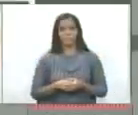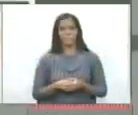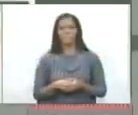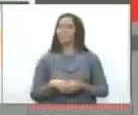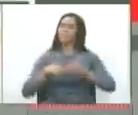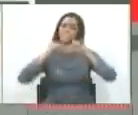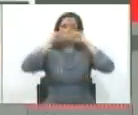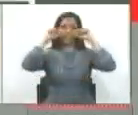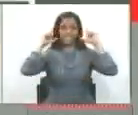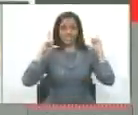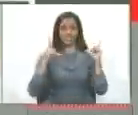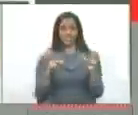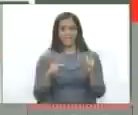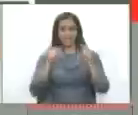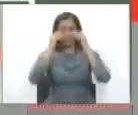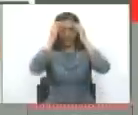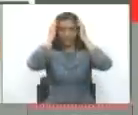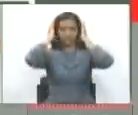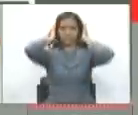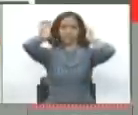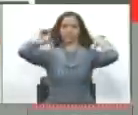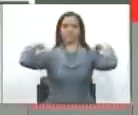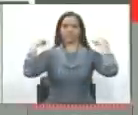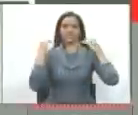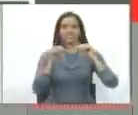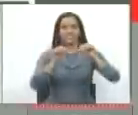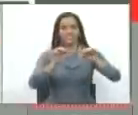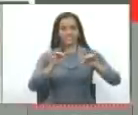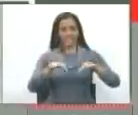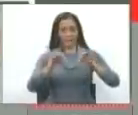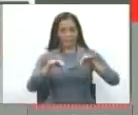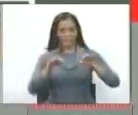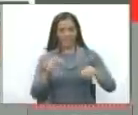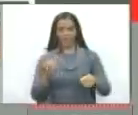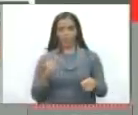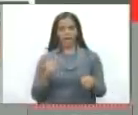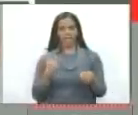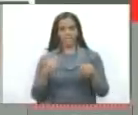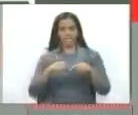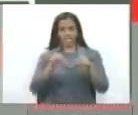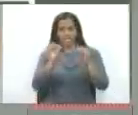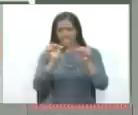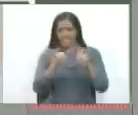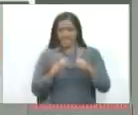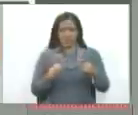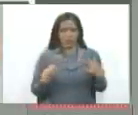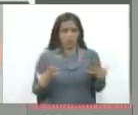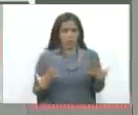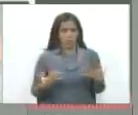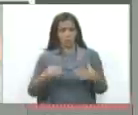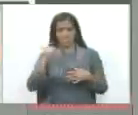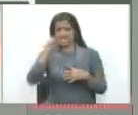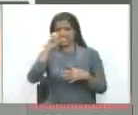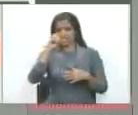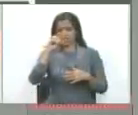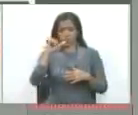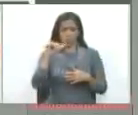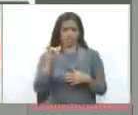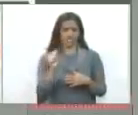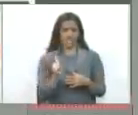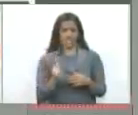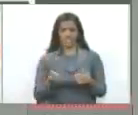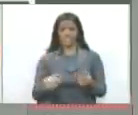Impresionantes siembras en cualquier rincón de ese país. Hay siembras de arroz, de soya, de vegetales,